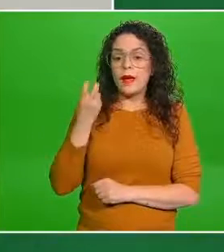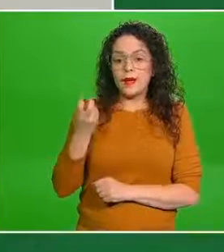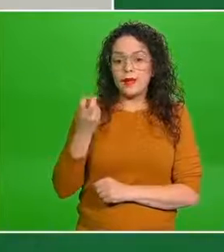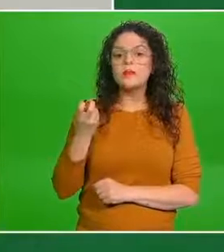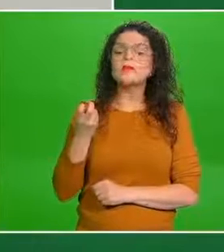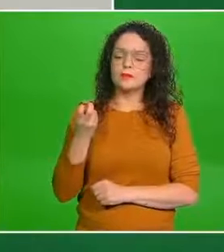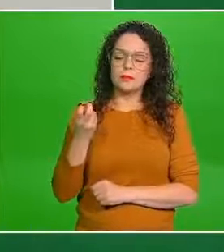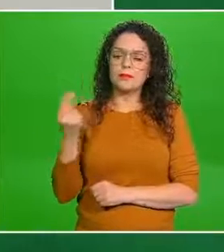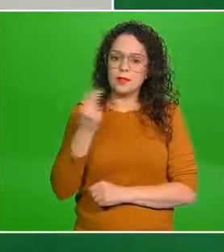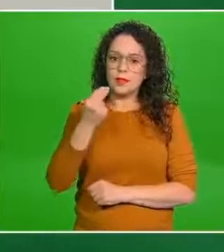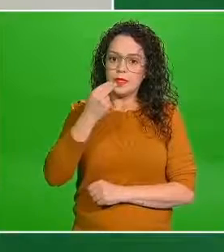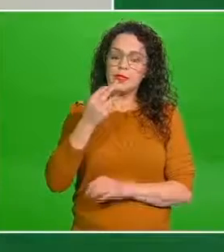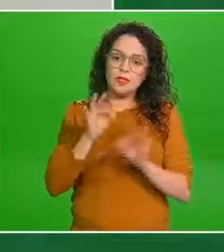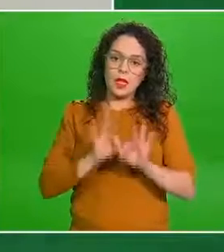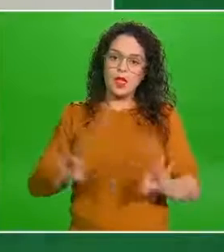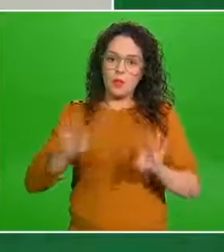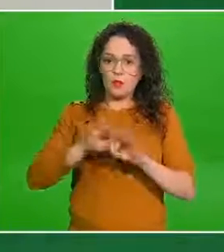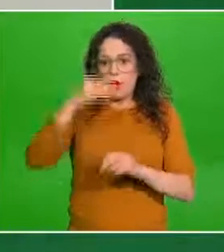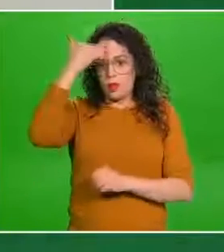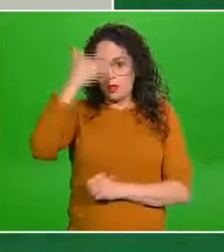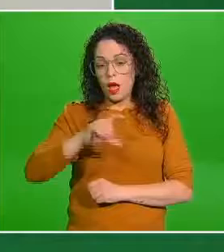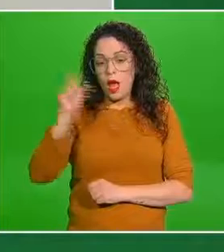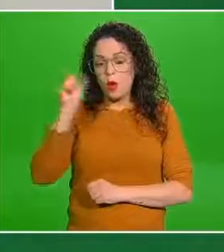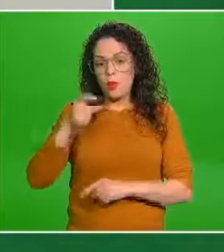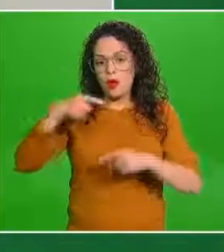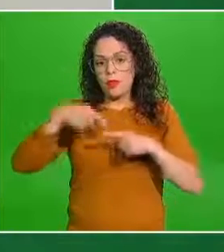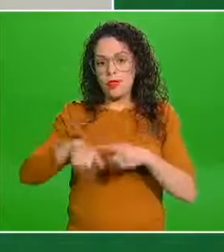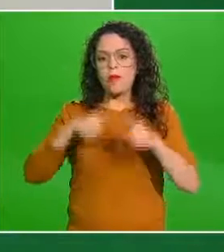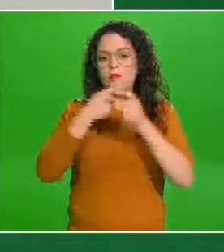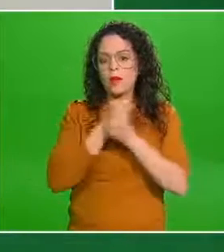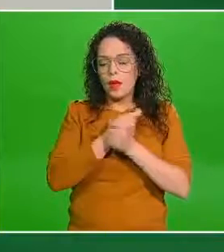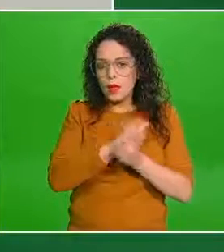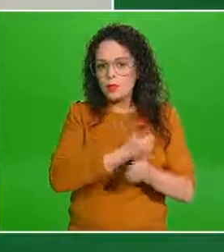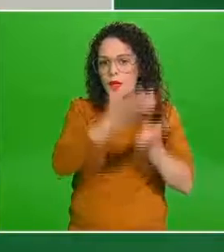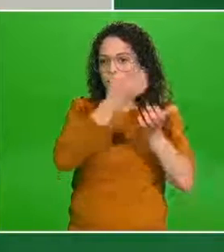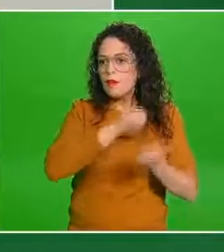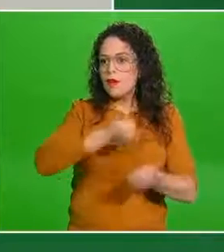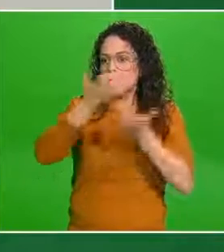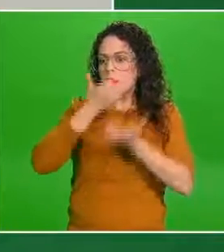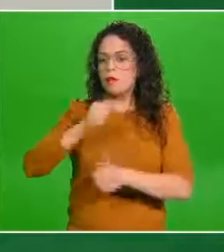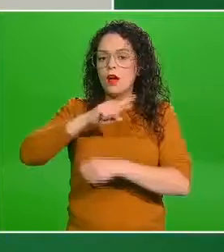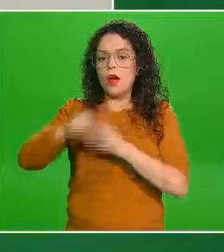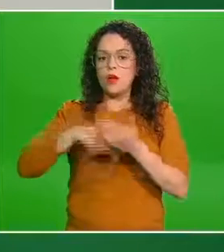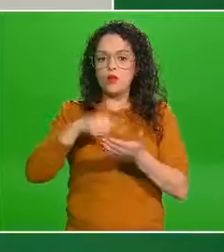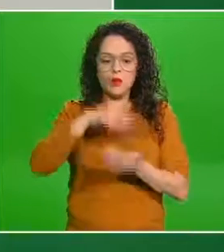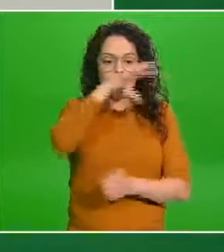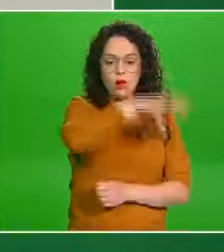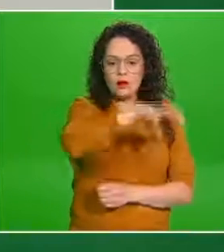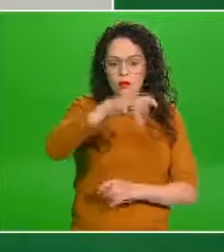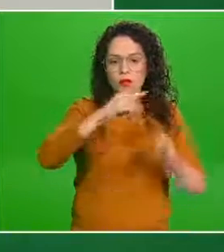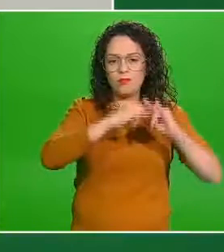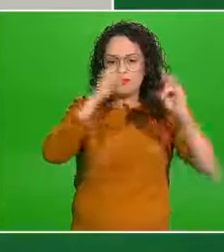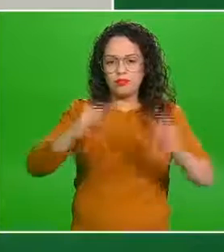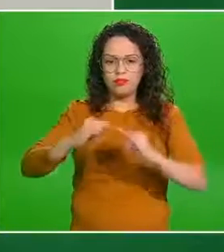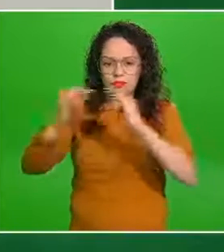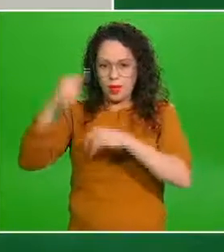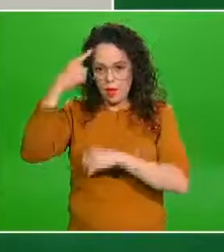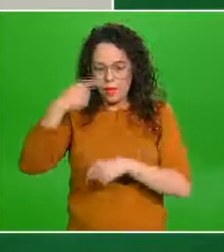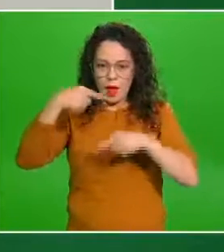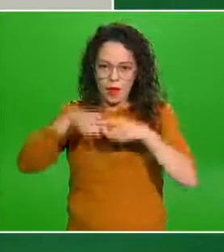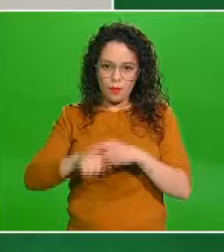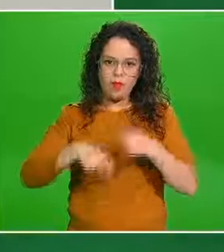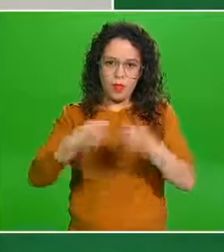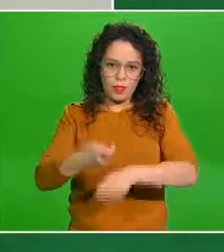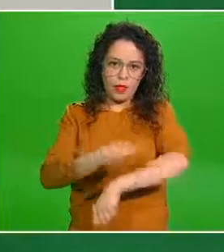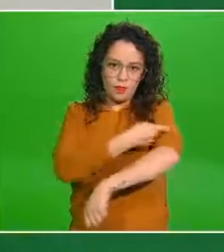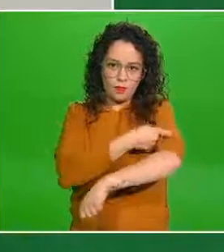toma muy en cuenta cuando se realiza ya la distribución a los puntos correspondientes. Recordemos que hay un seguimiento muy puntual